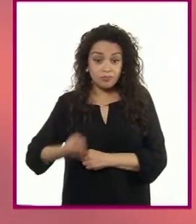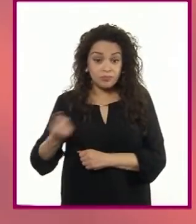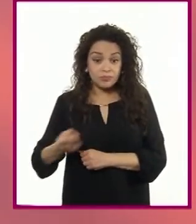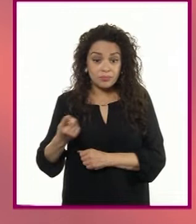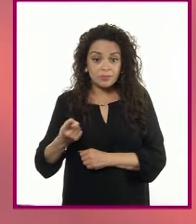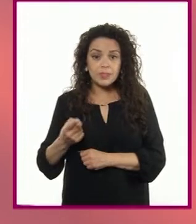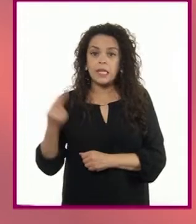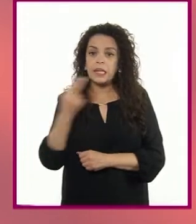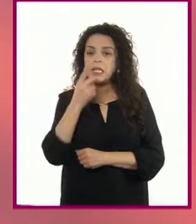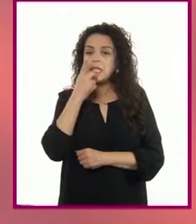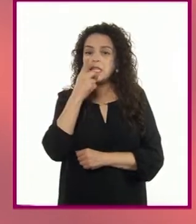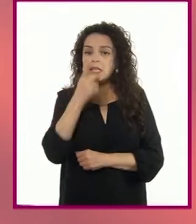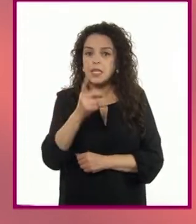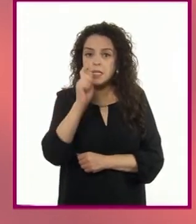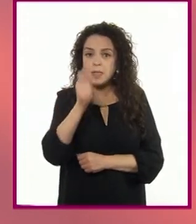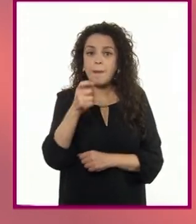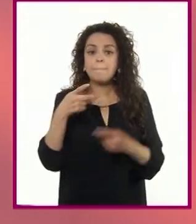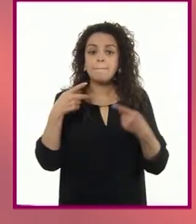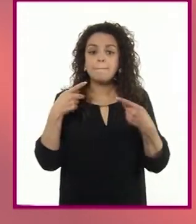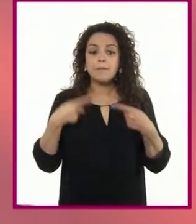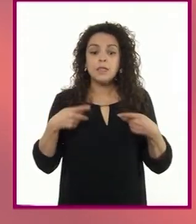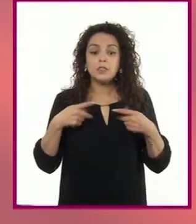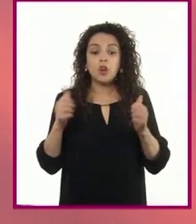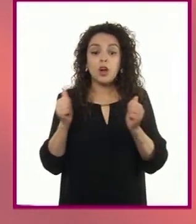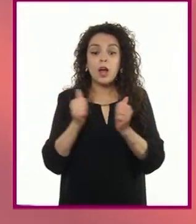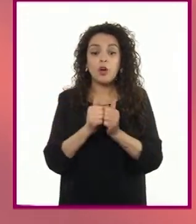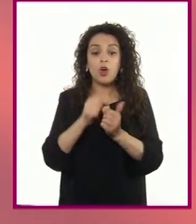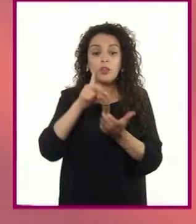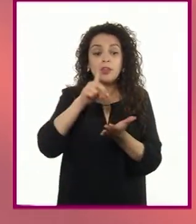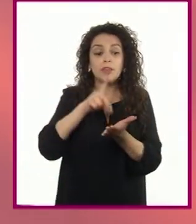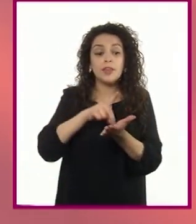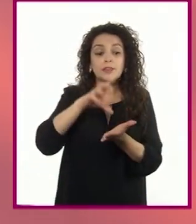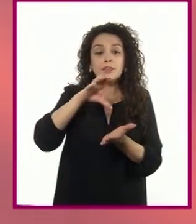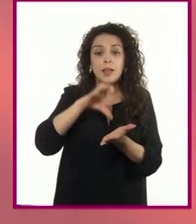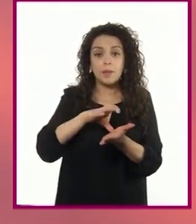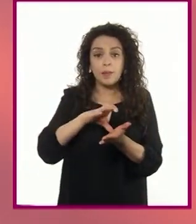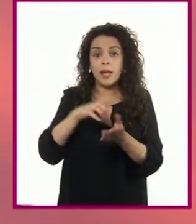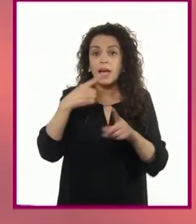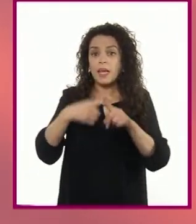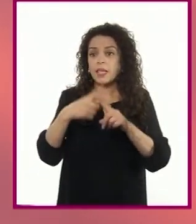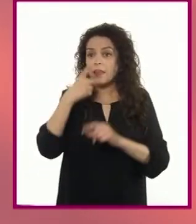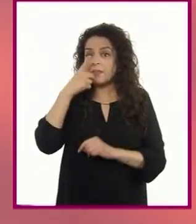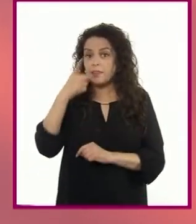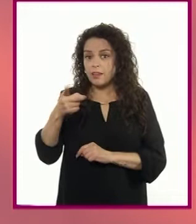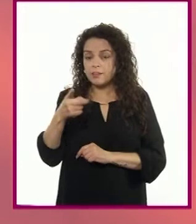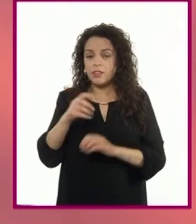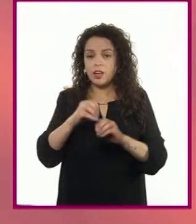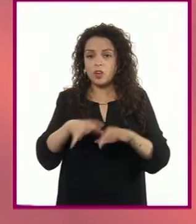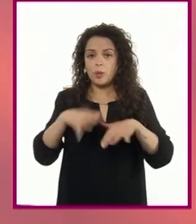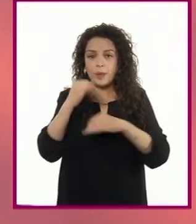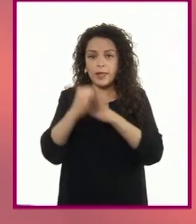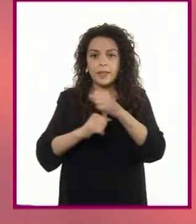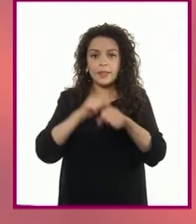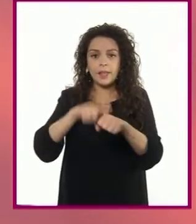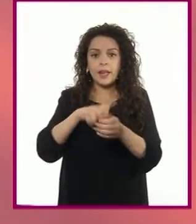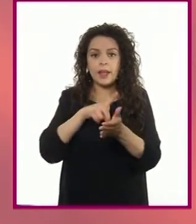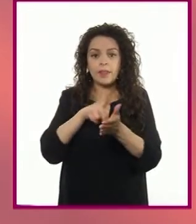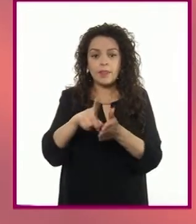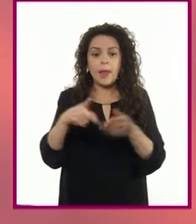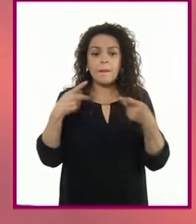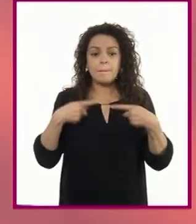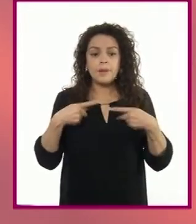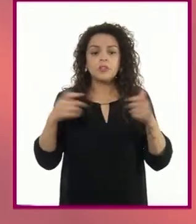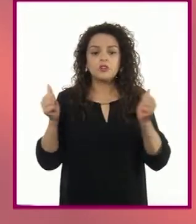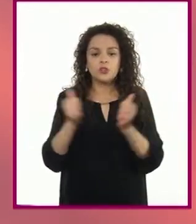es mencionar persona con discapacidad, según la Convención Internacional sobre los Derechos de las Personas